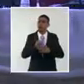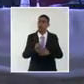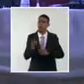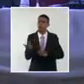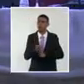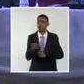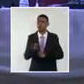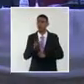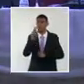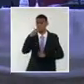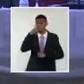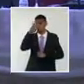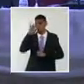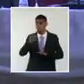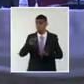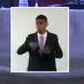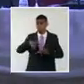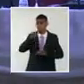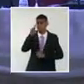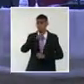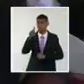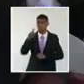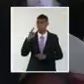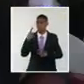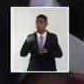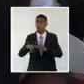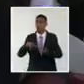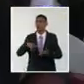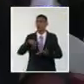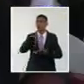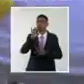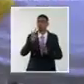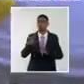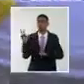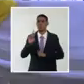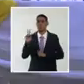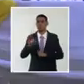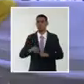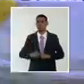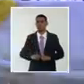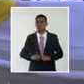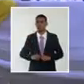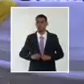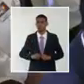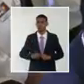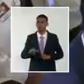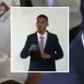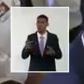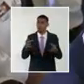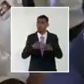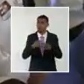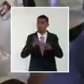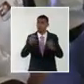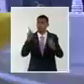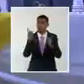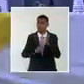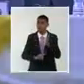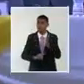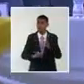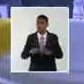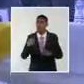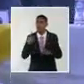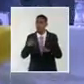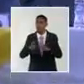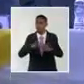entre Cubana de Aviación y la línea aérea vietnamita, el memorando entre la Unión Eléctrica y Power Energy